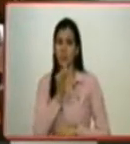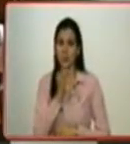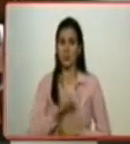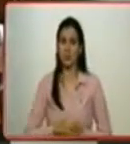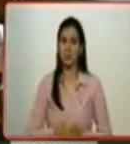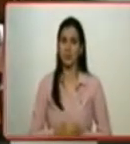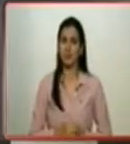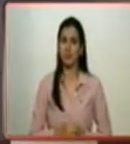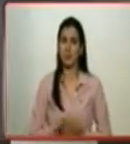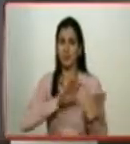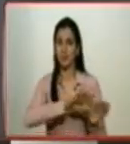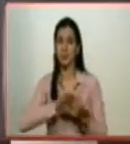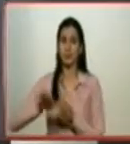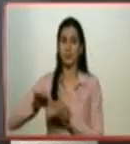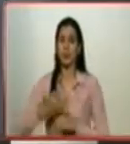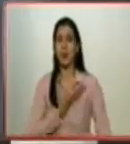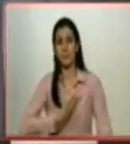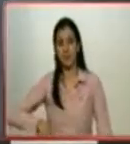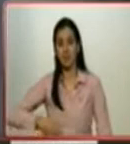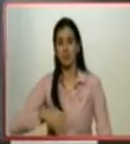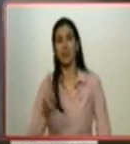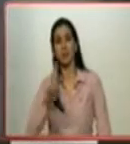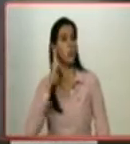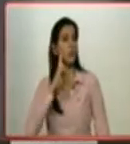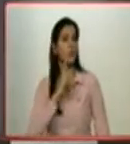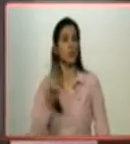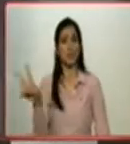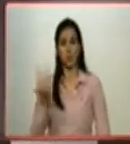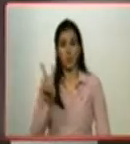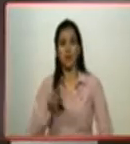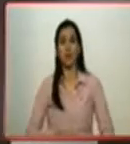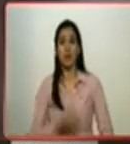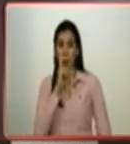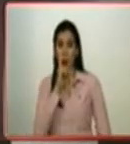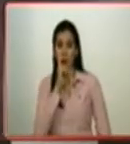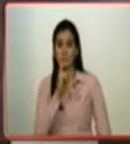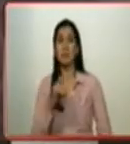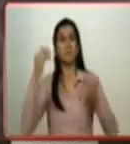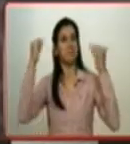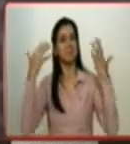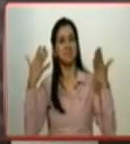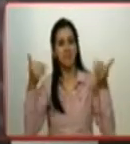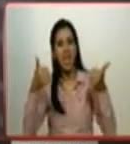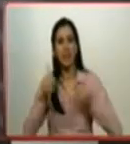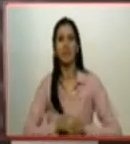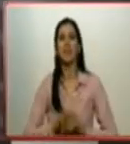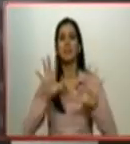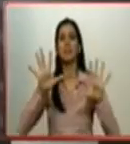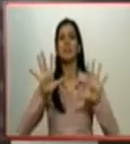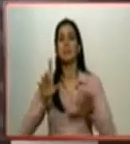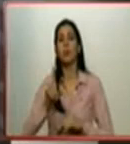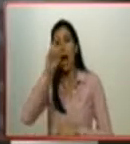La Noticia. El presidente de la República Bolivariana de Venezuela, Nicolás Maduro, celebró el 10º aniversario del nacimiento